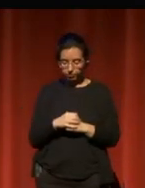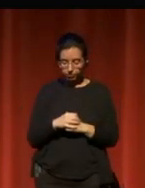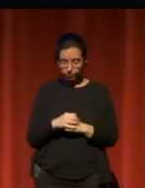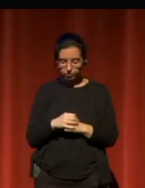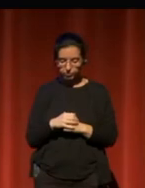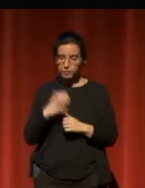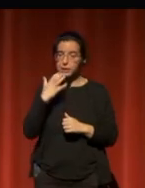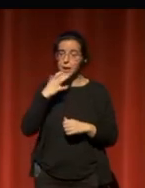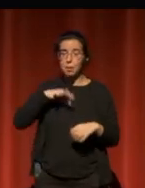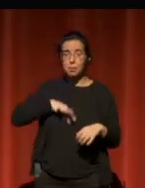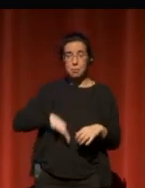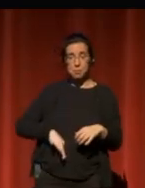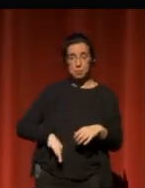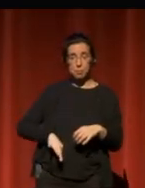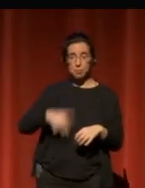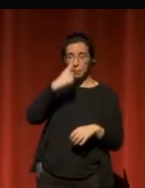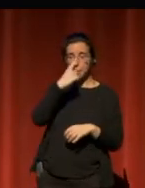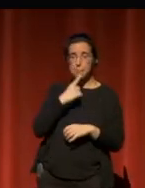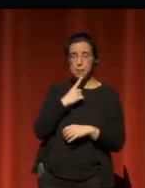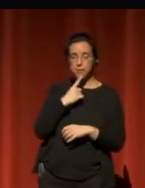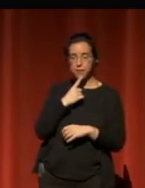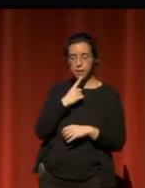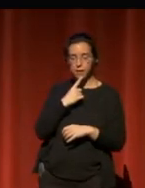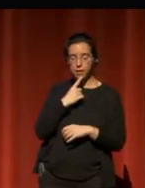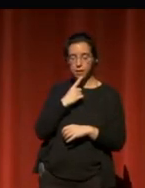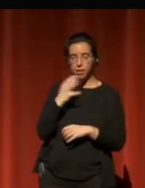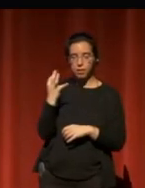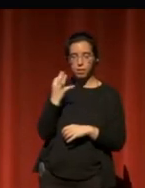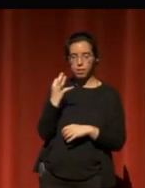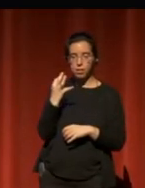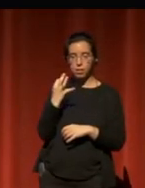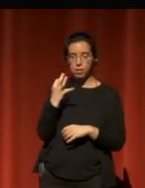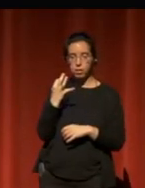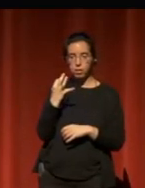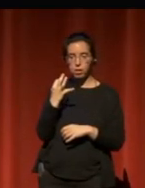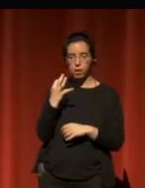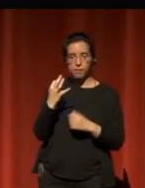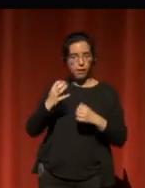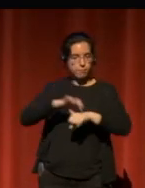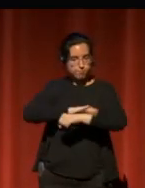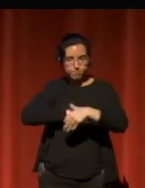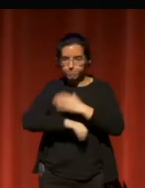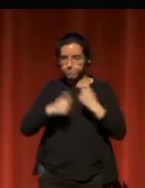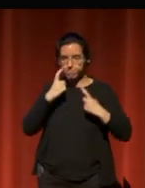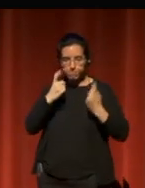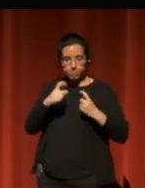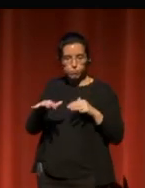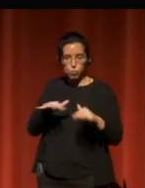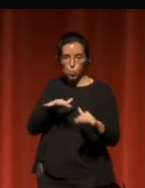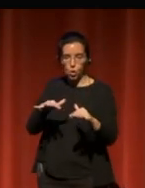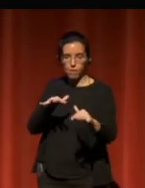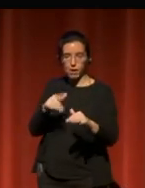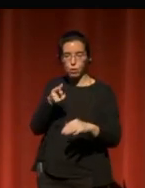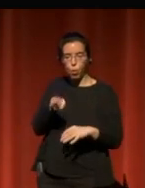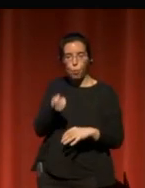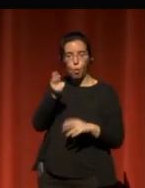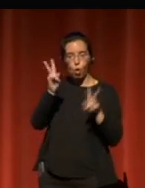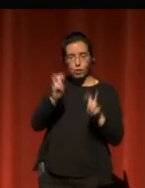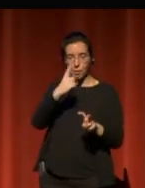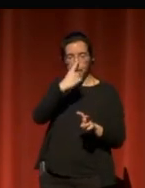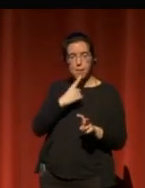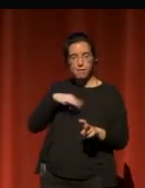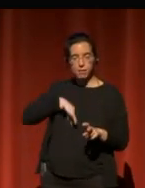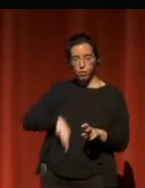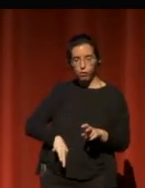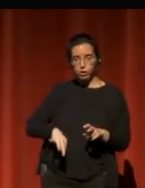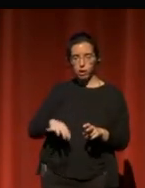pero pisemos en el suelo y pongámonos manos a la obra. Esto es un poquito lo que te podría decir de perfiles profesionales, pero